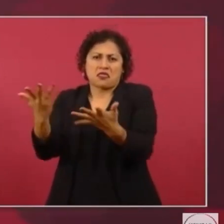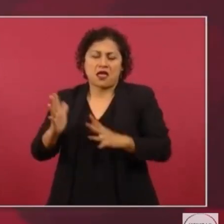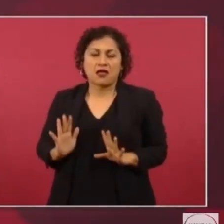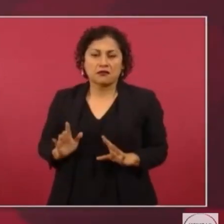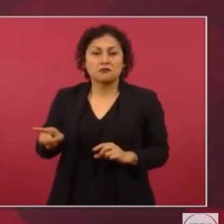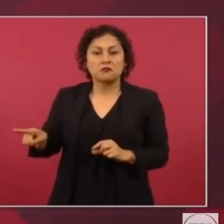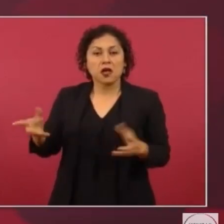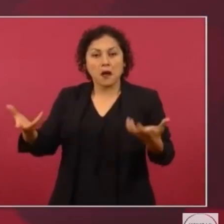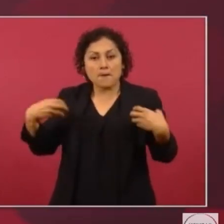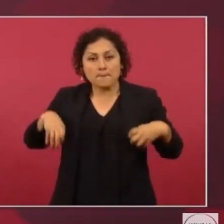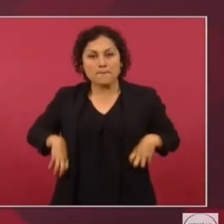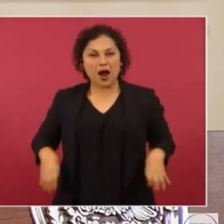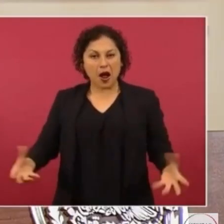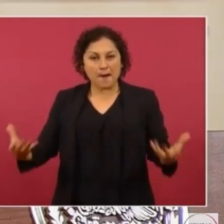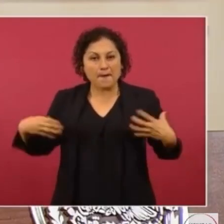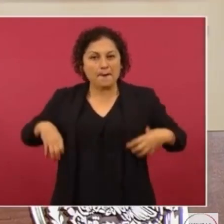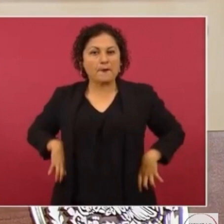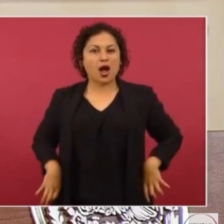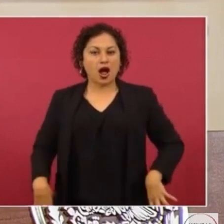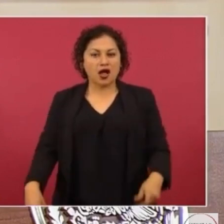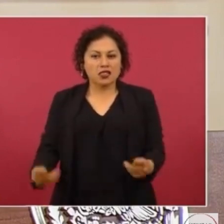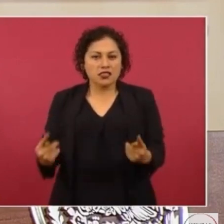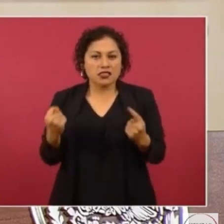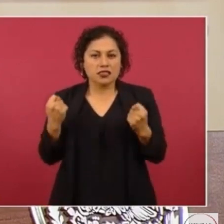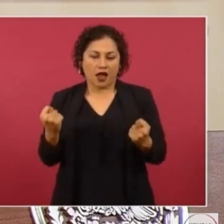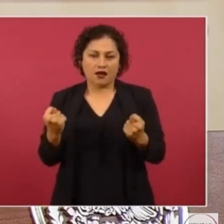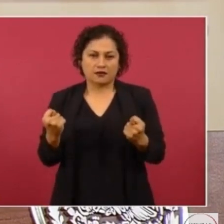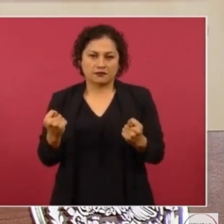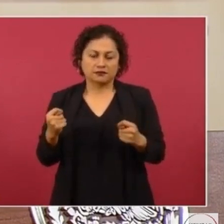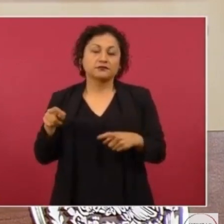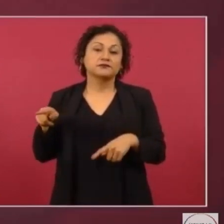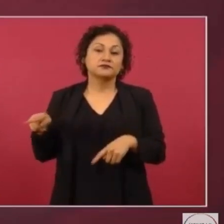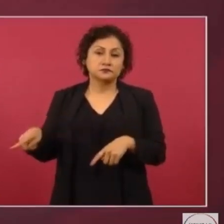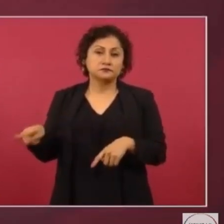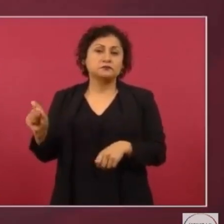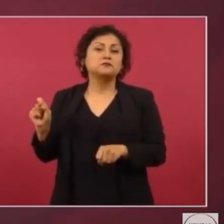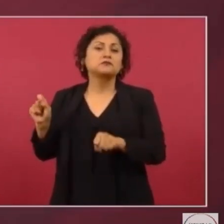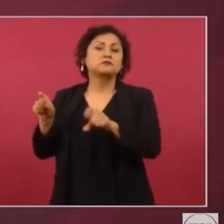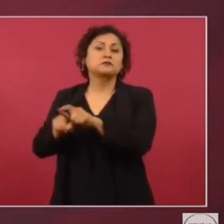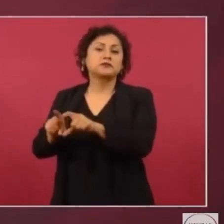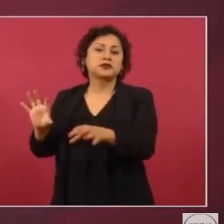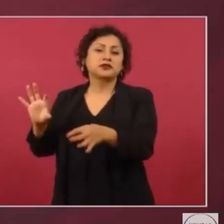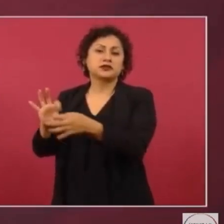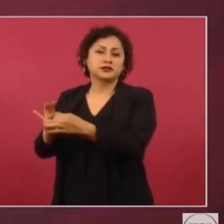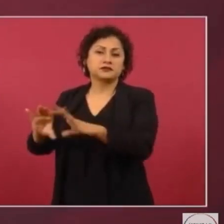robaban a sus anchas, formaban parte